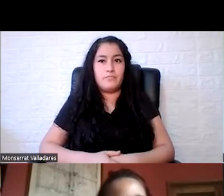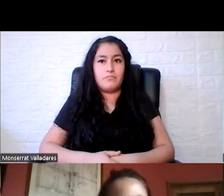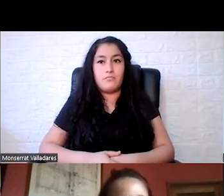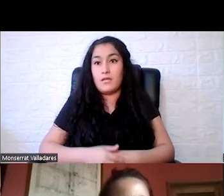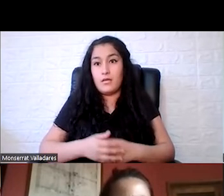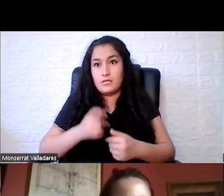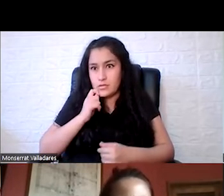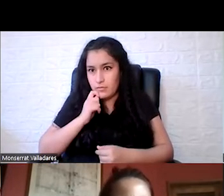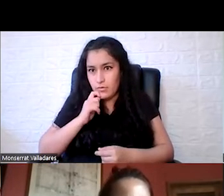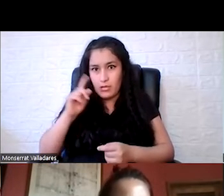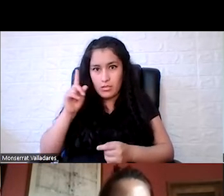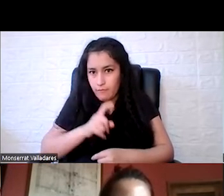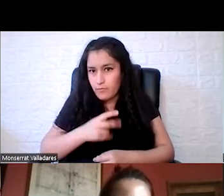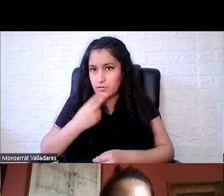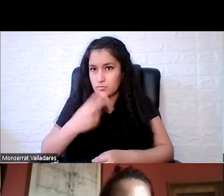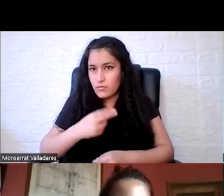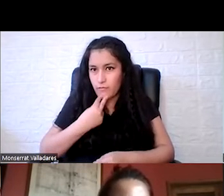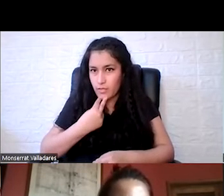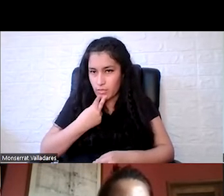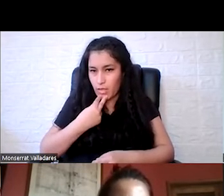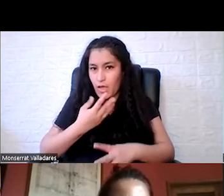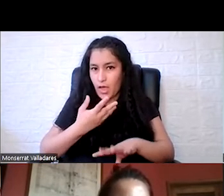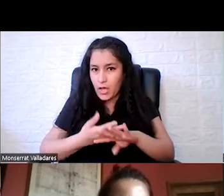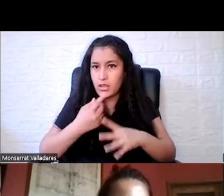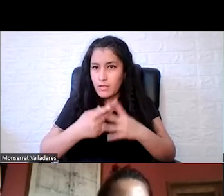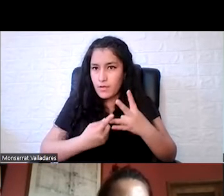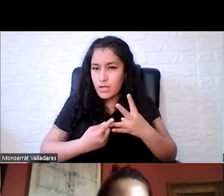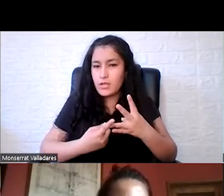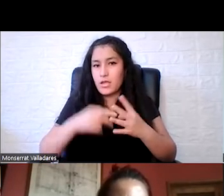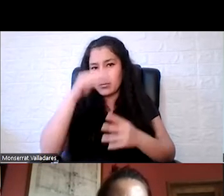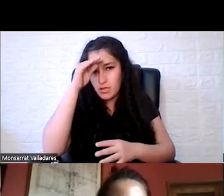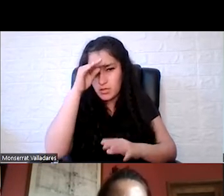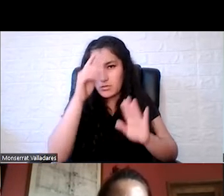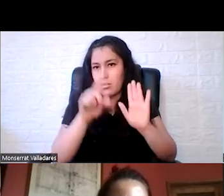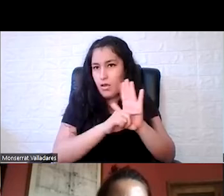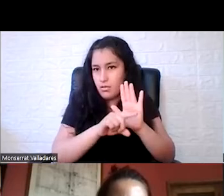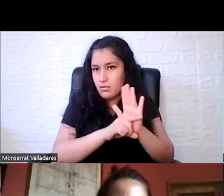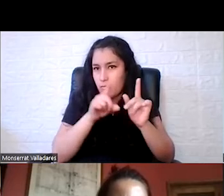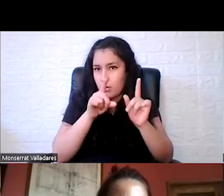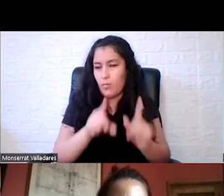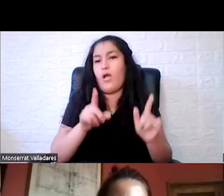pasado fatal, la mujer la ha pasado con muchas experiencias muy negativas, pero a pesar de eso,